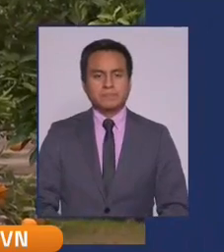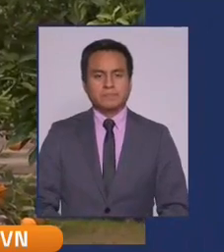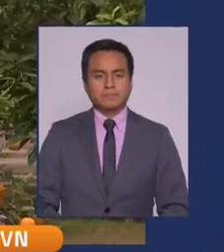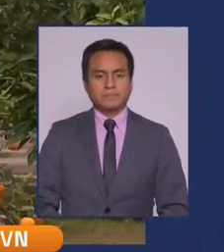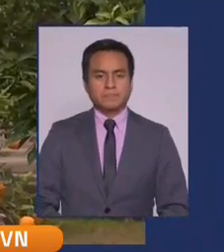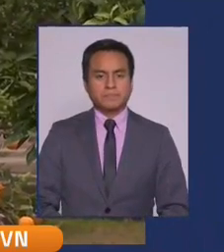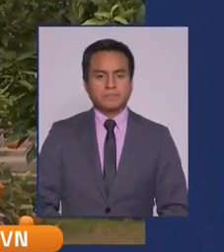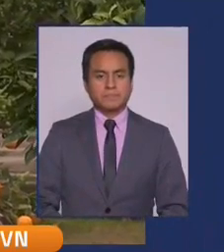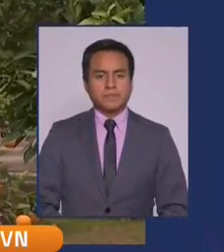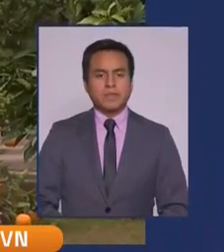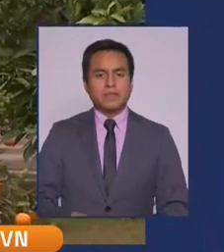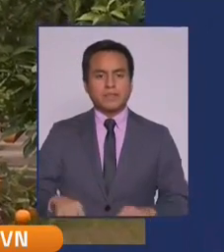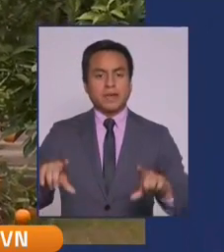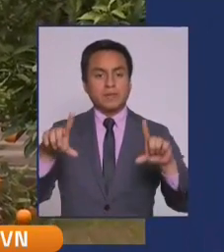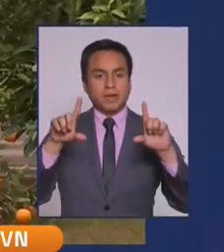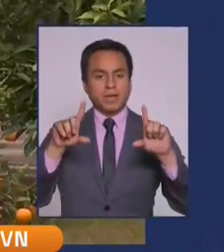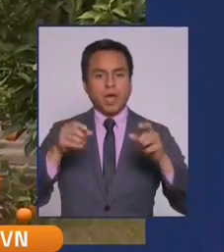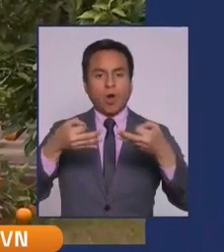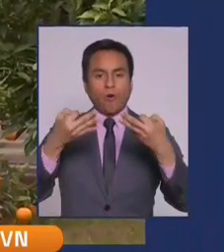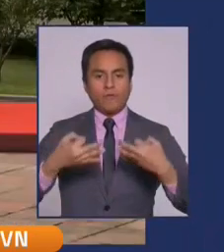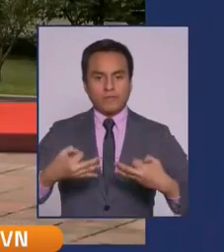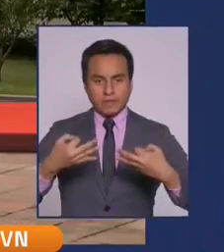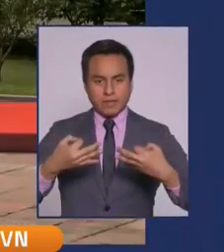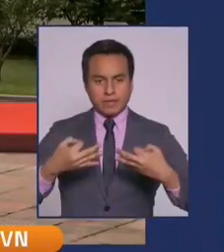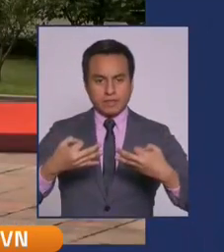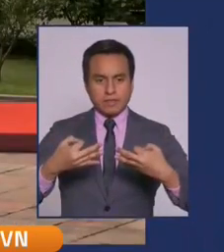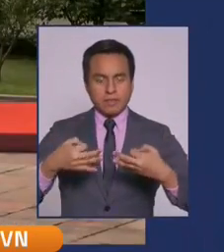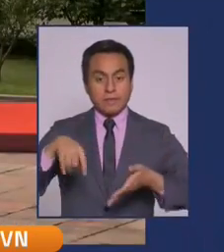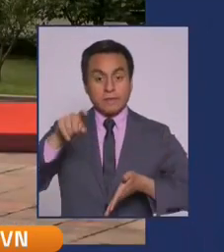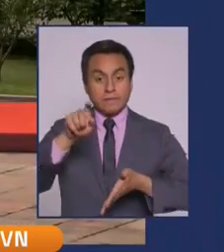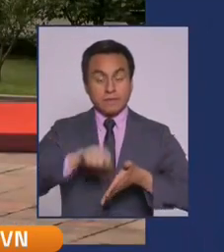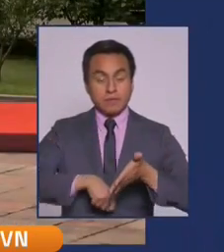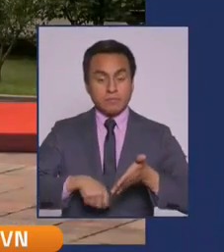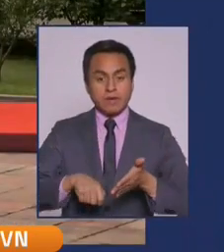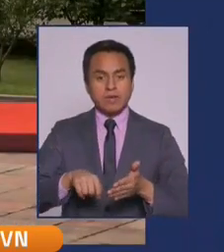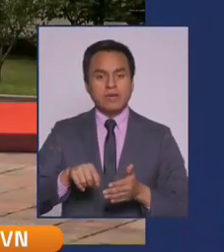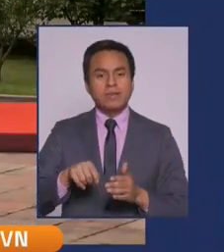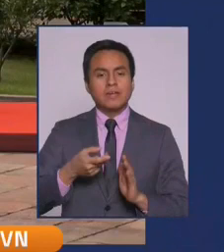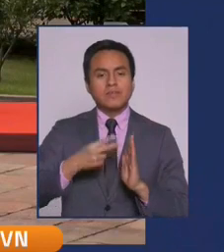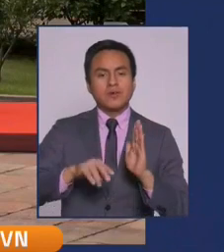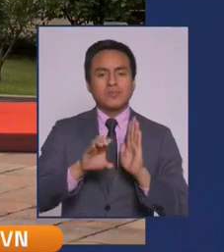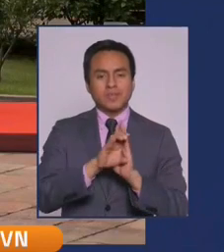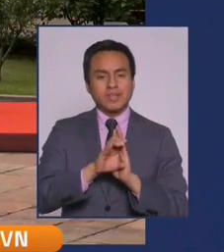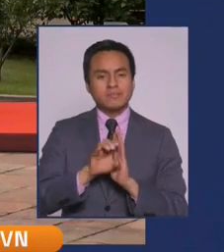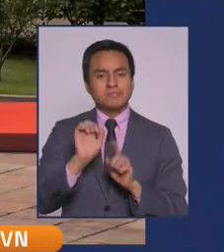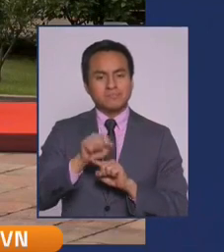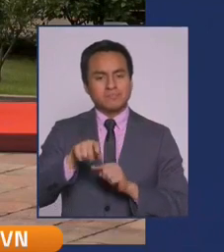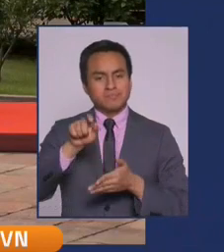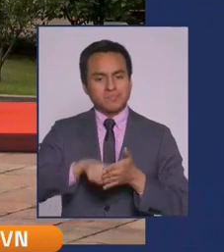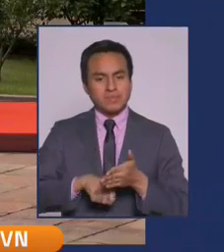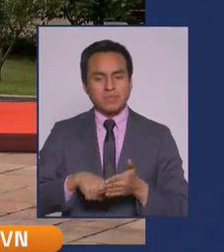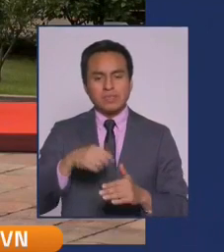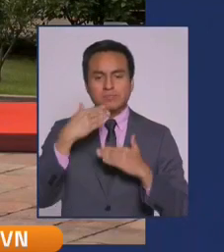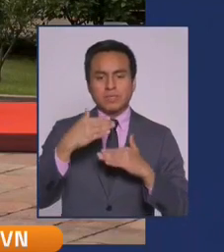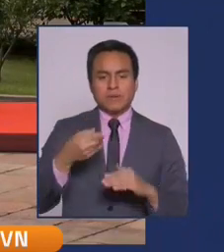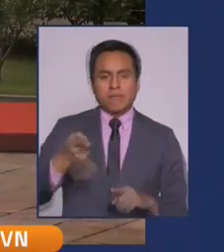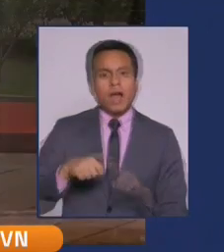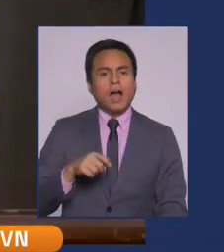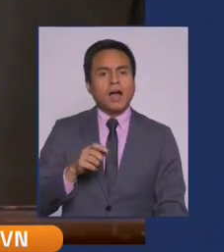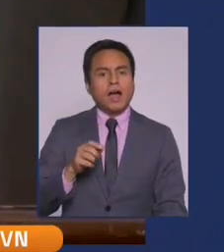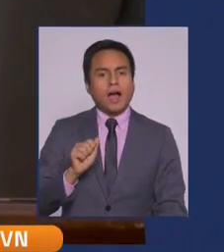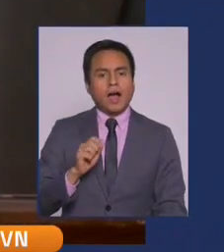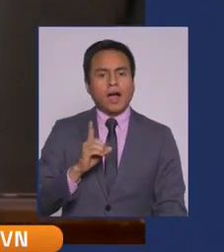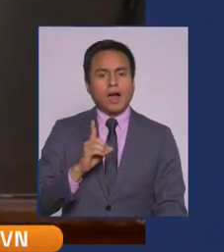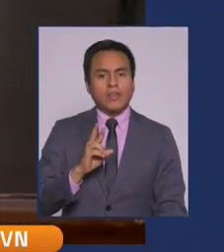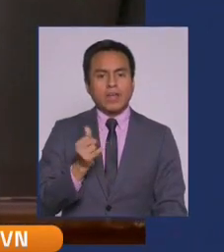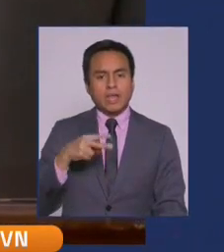capricho personal de querer nosotros, porque se plantea que quieren seguir siendo alcalde, los que llevan no sé cuántos años. Eso le iba a preguntar. No, ¿por qué ustedes serían